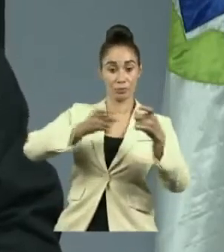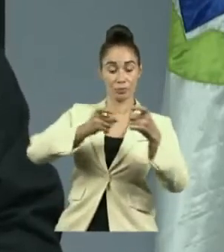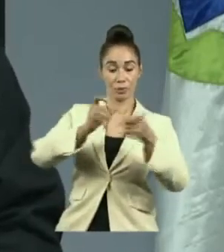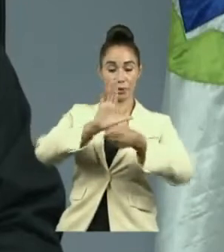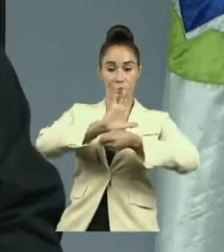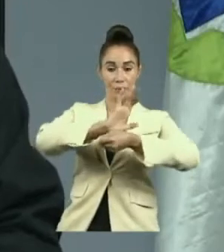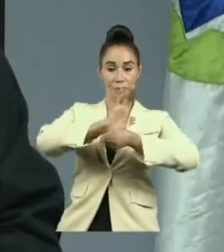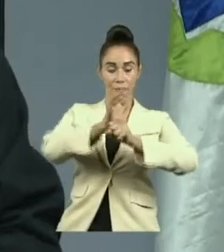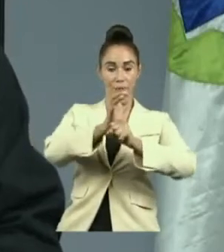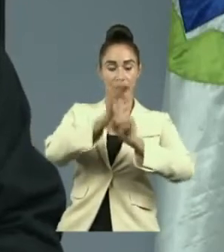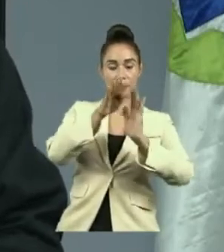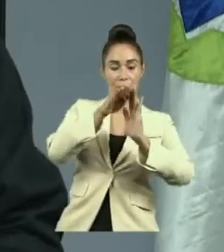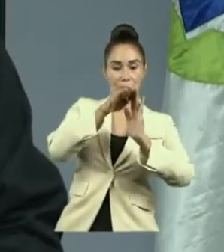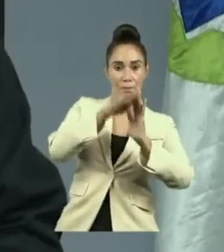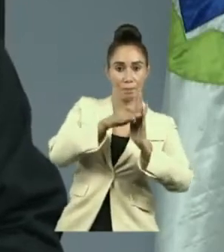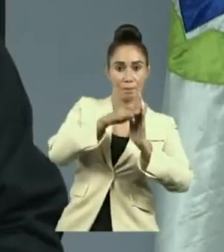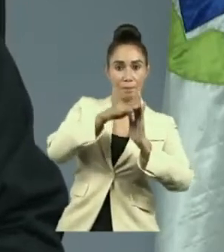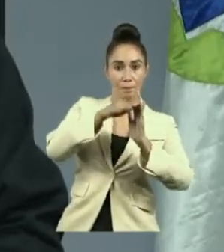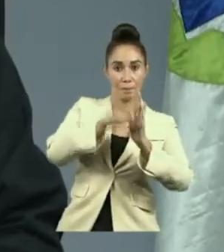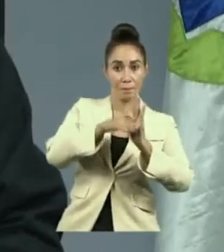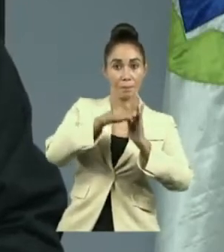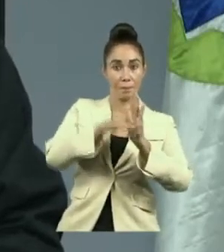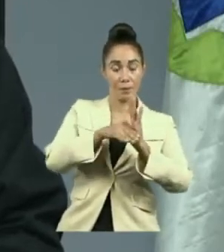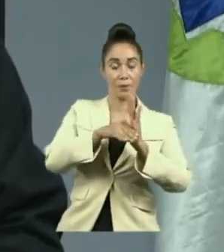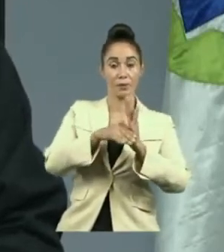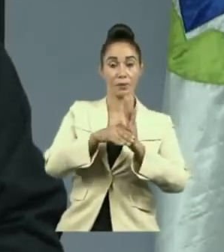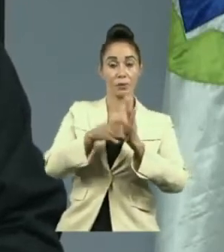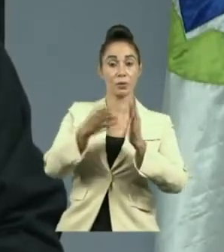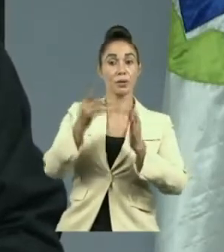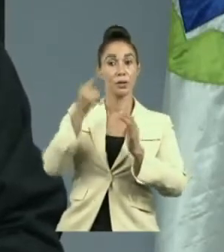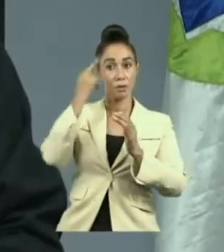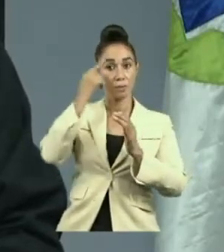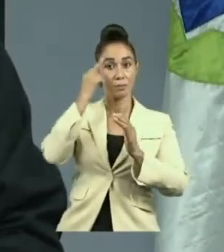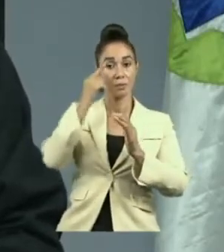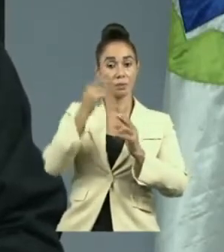que esperamos para pronto